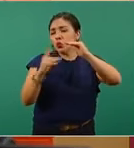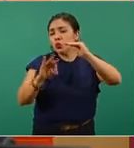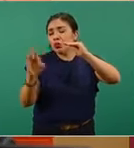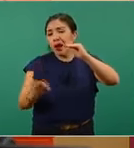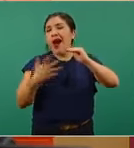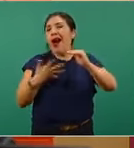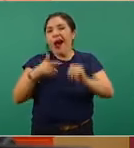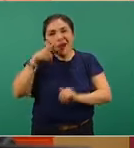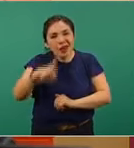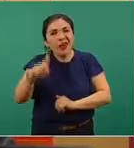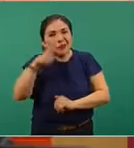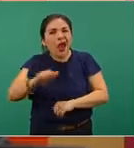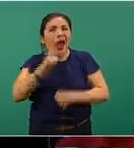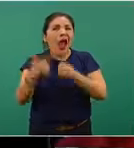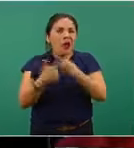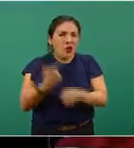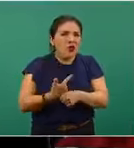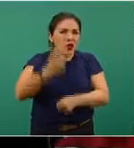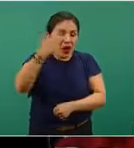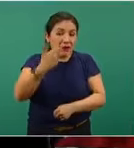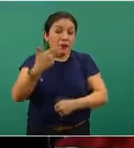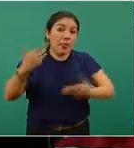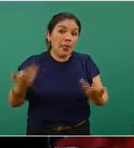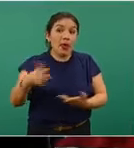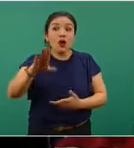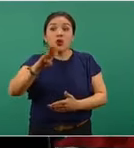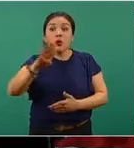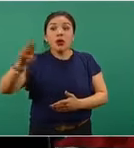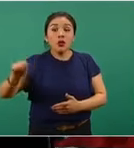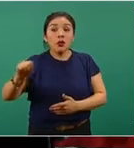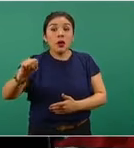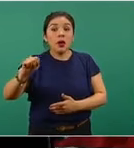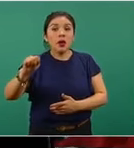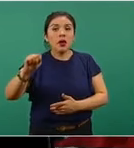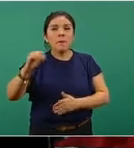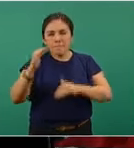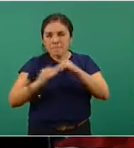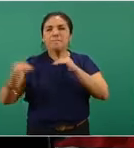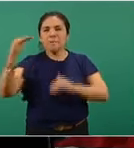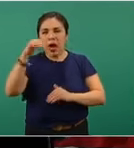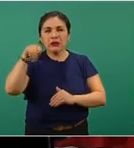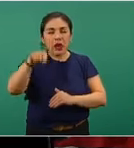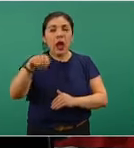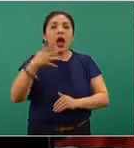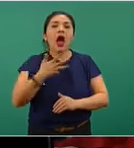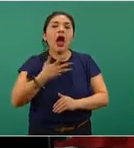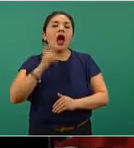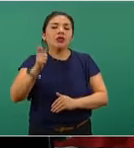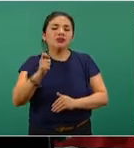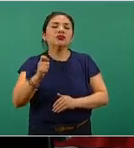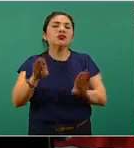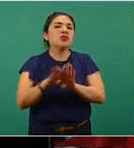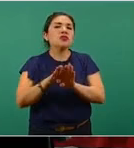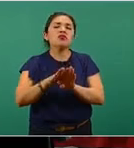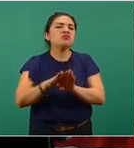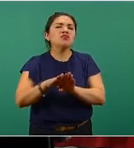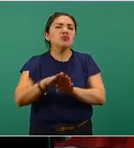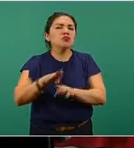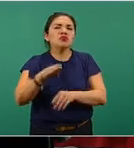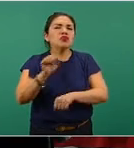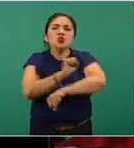son graves, y más del 99% han sido casos